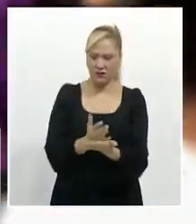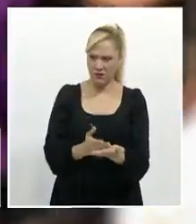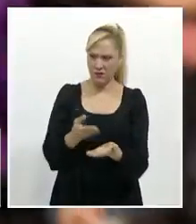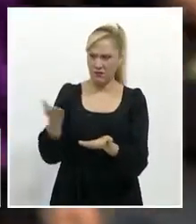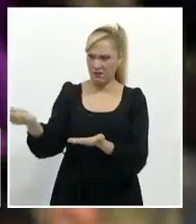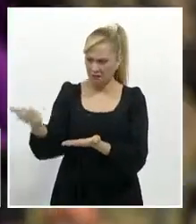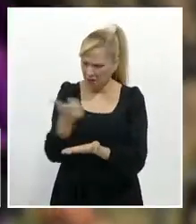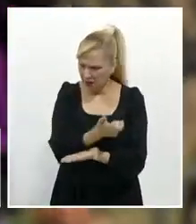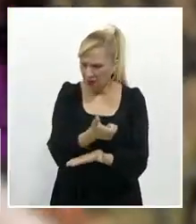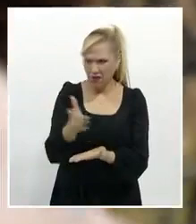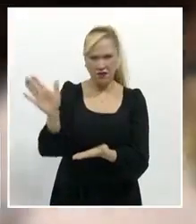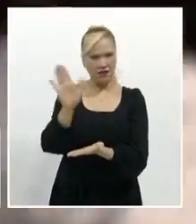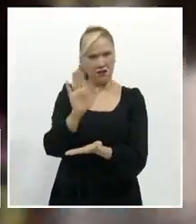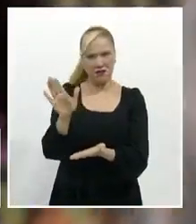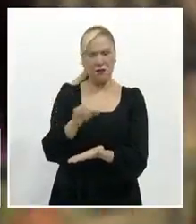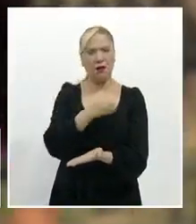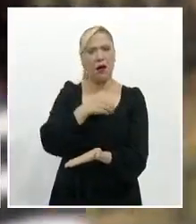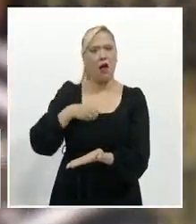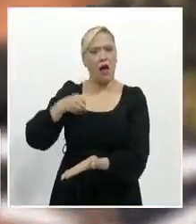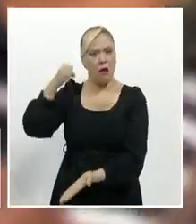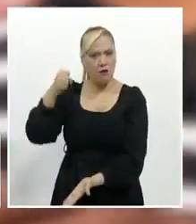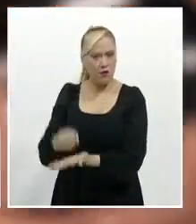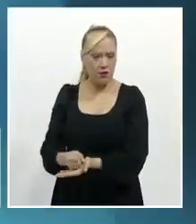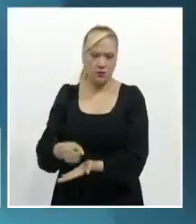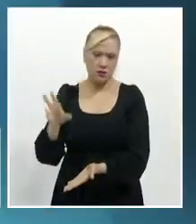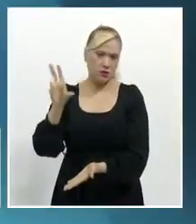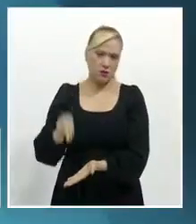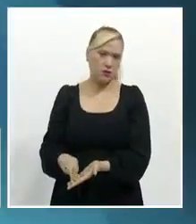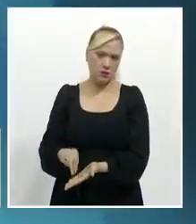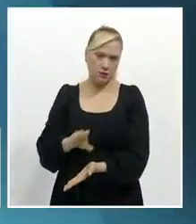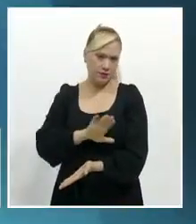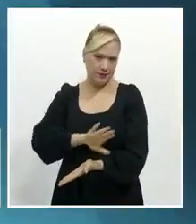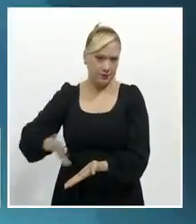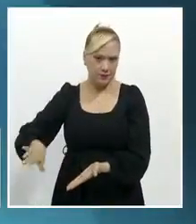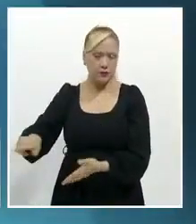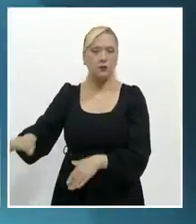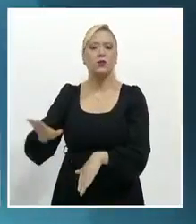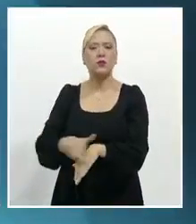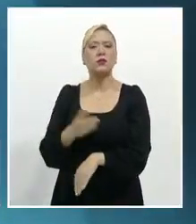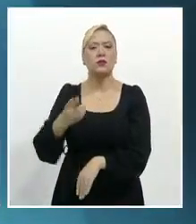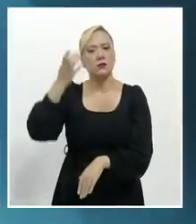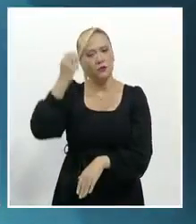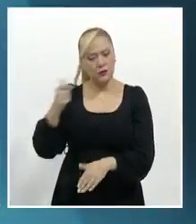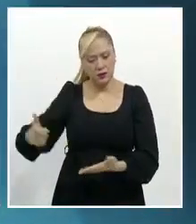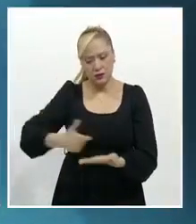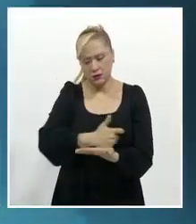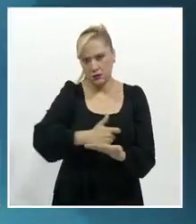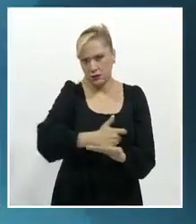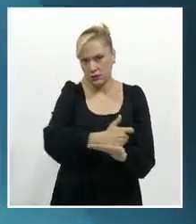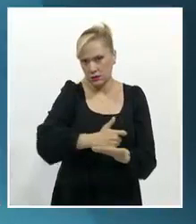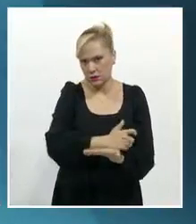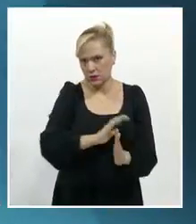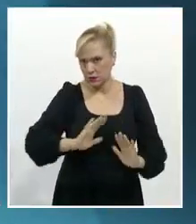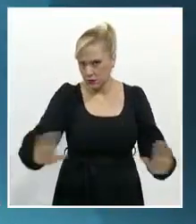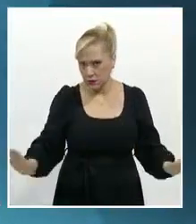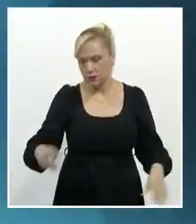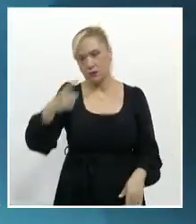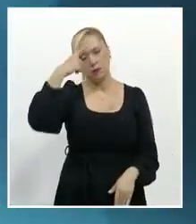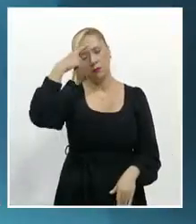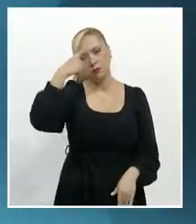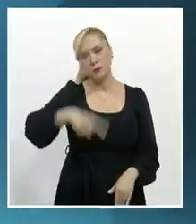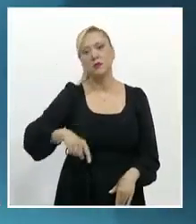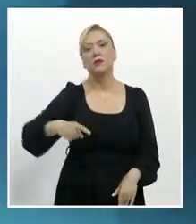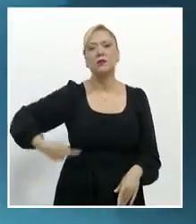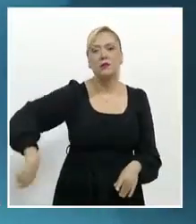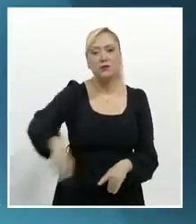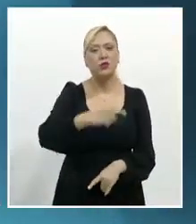no obligar al acreedor alimentario a cubrirlos. Ello se desprende de la obligación del Estado de adoptar las medidas necesarias para que este sector